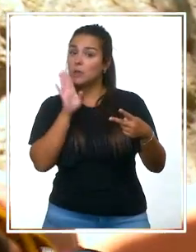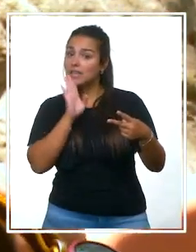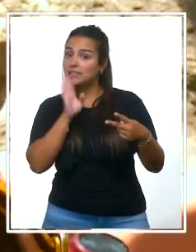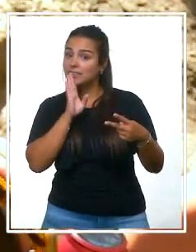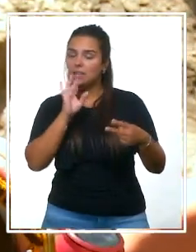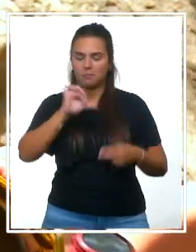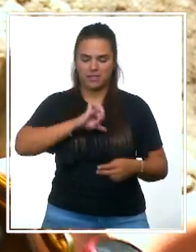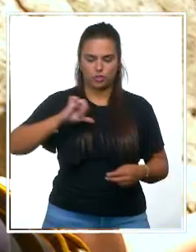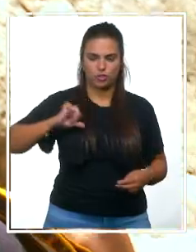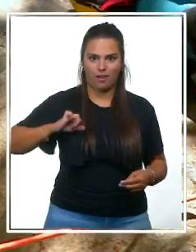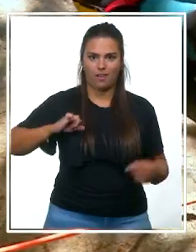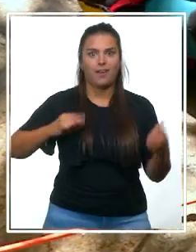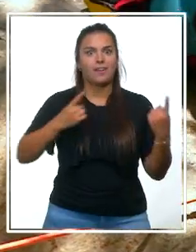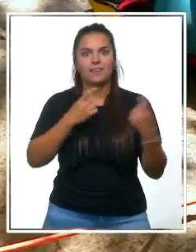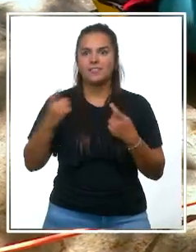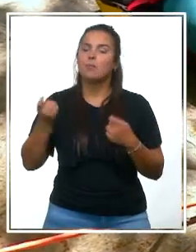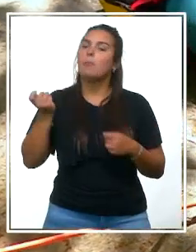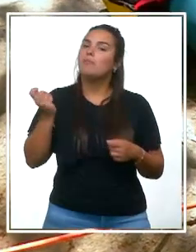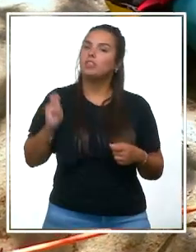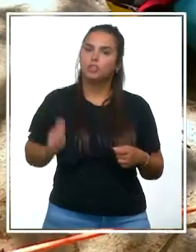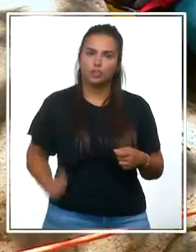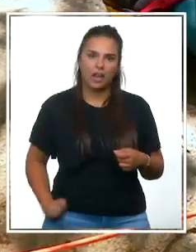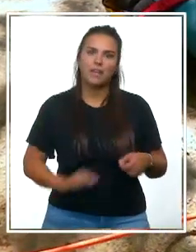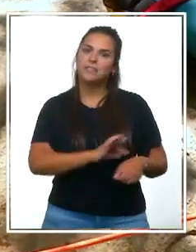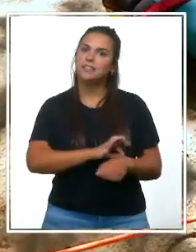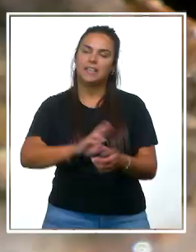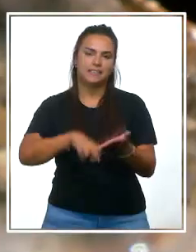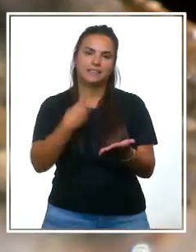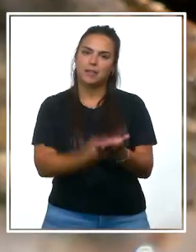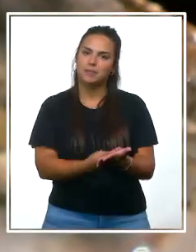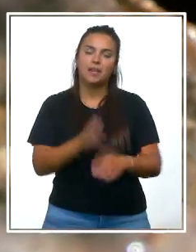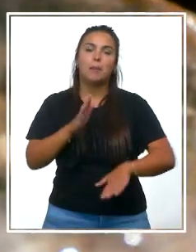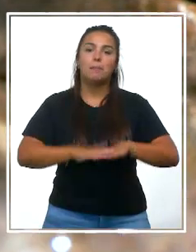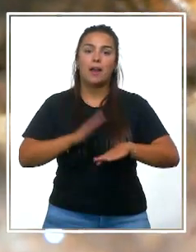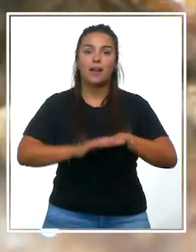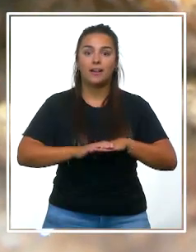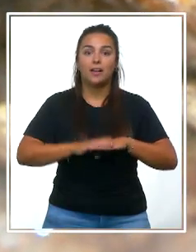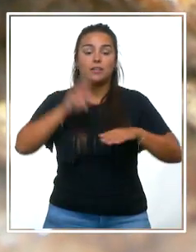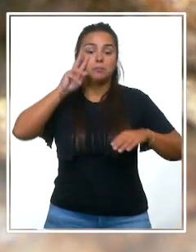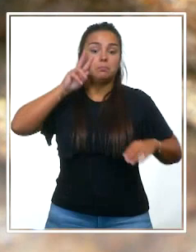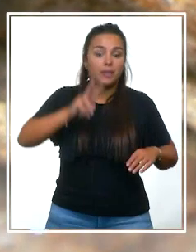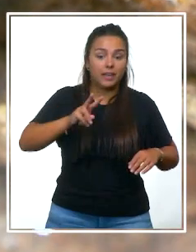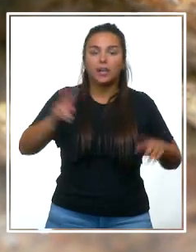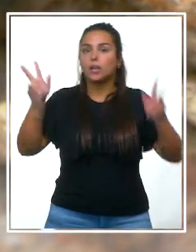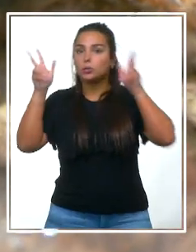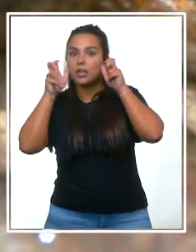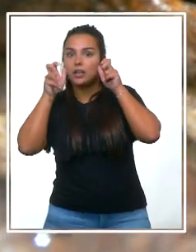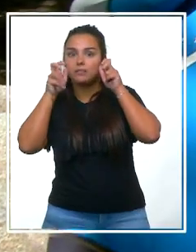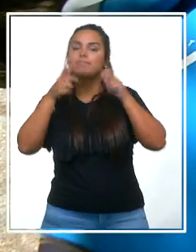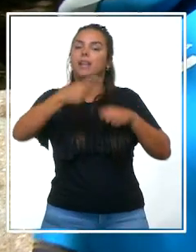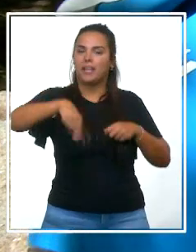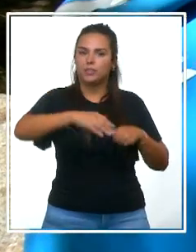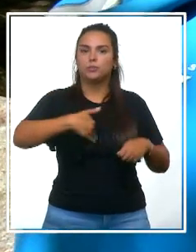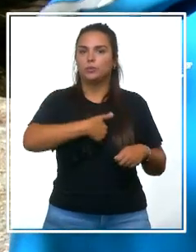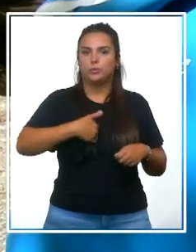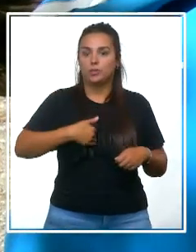es el personal. Hacen falta profesionales e intérpretes que hagan de nuestros ojos y de nuestros oídos